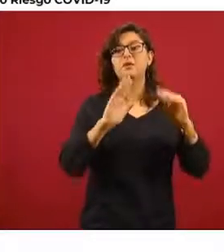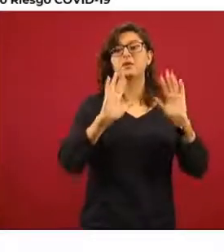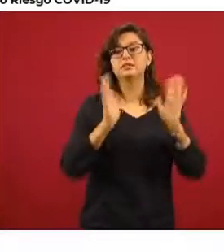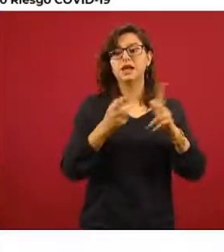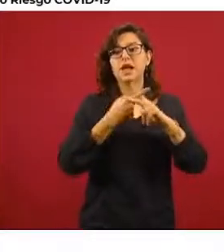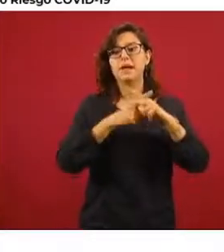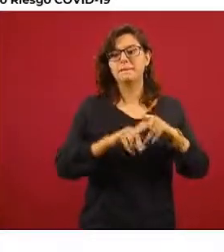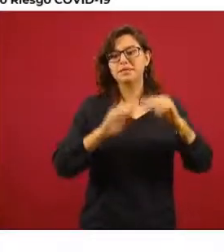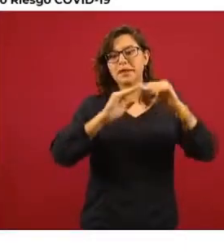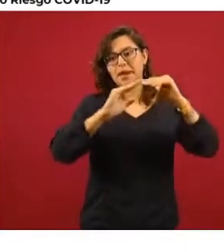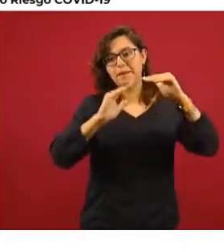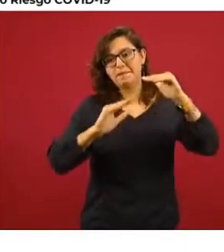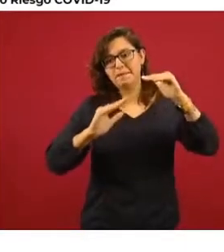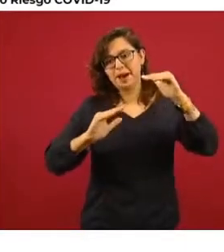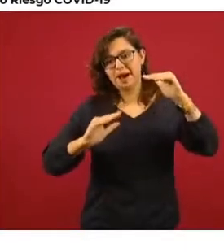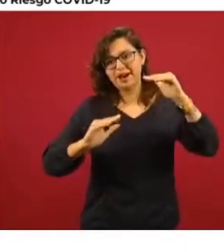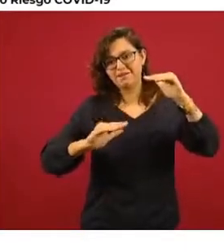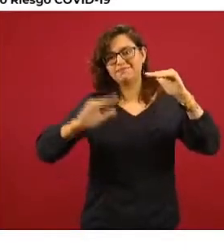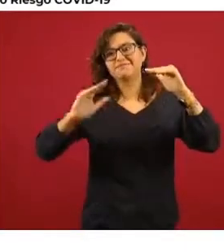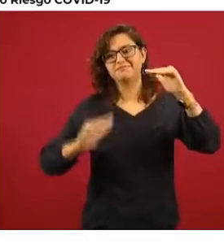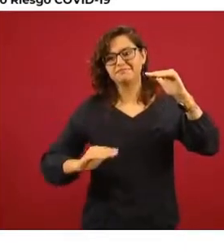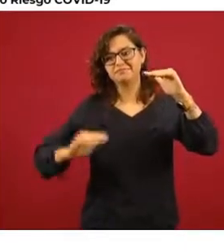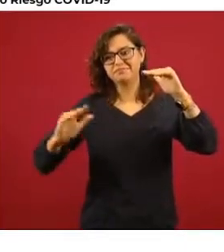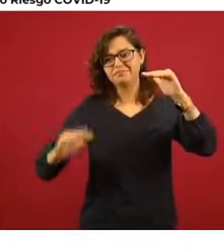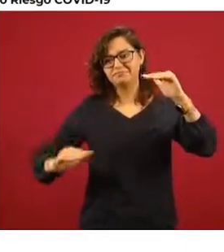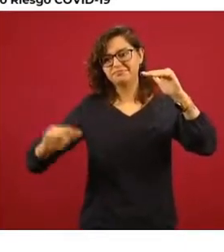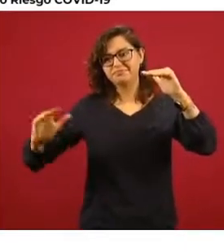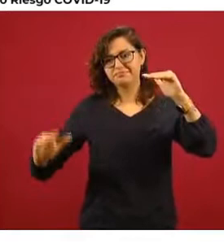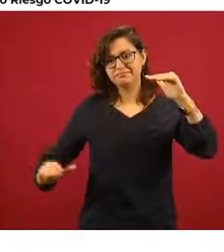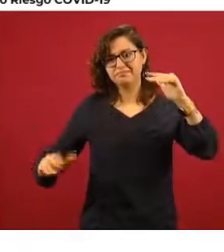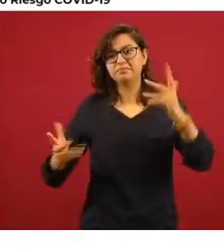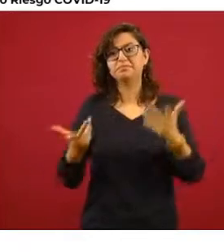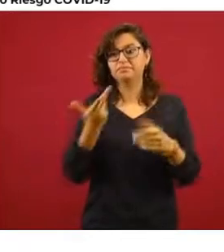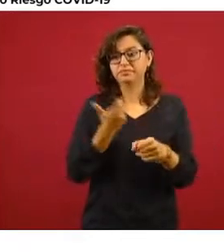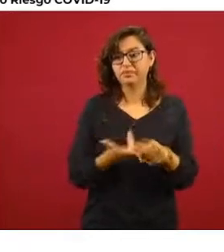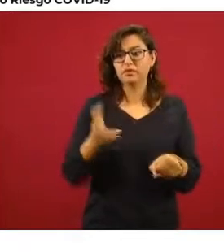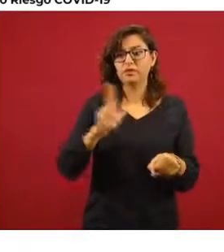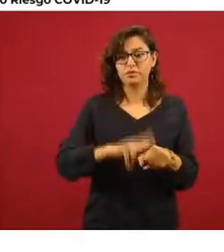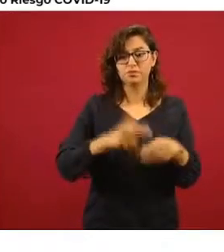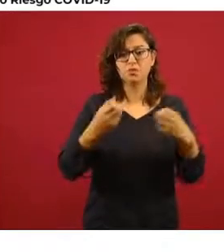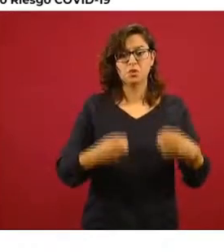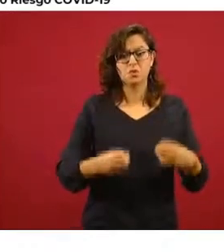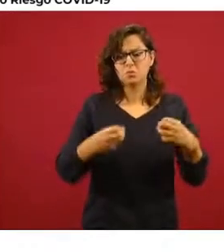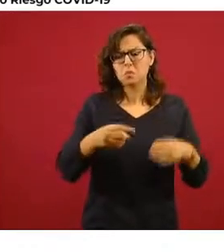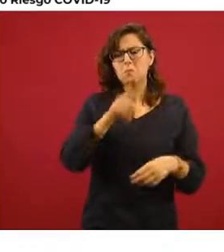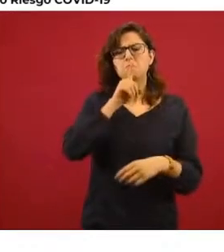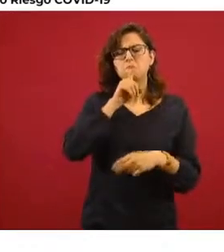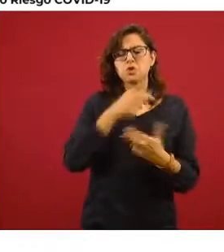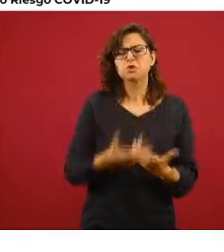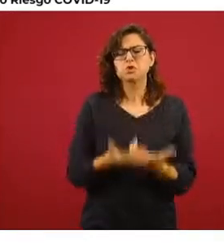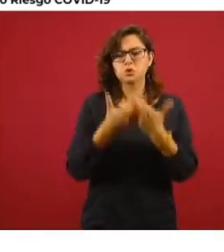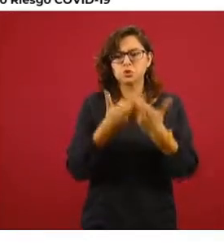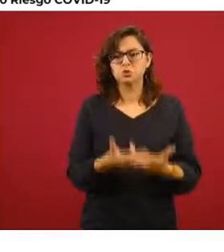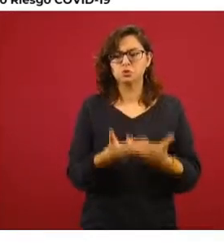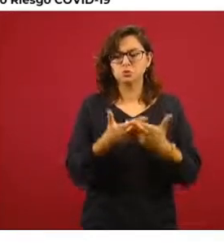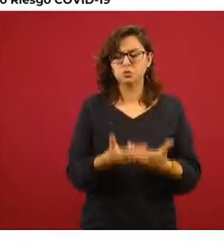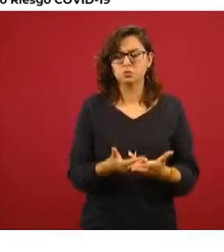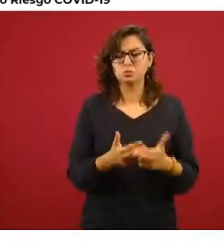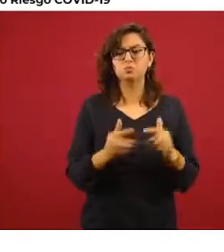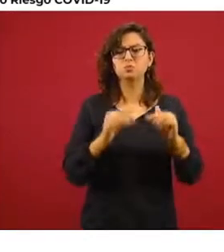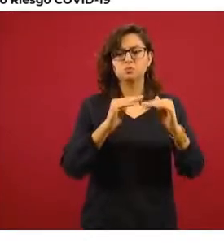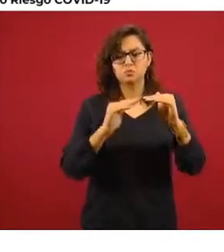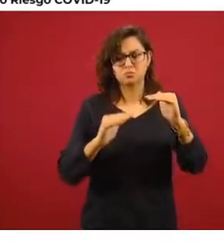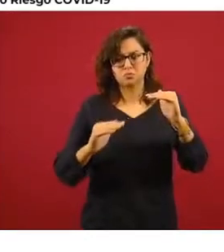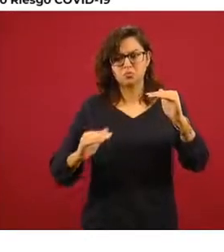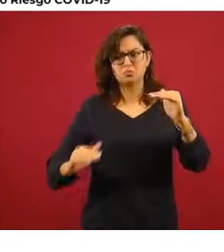está en color naranja y con amplia disponibilidad hospitalaria, igual que en la Ciudad de México, pero con un desfase de 2 semanas, tiene una reducción sostenida